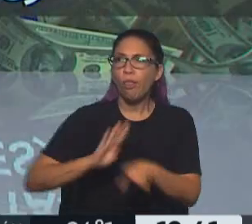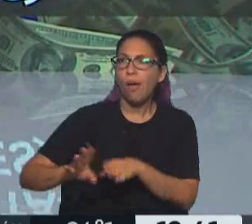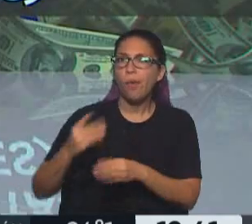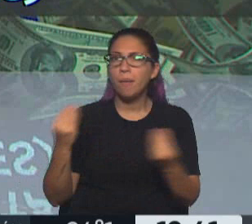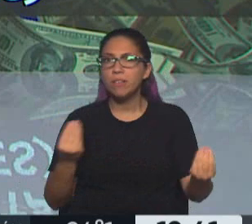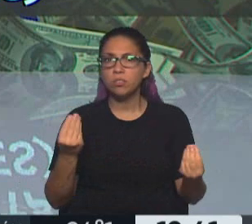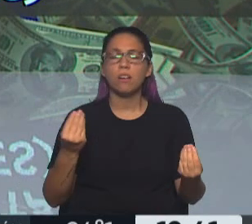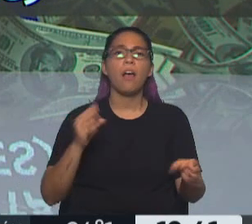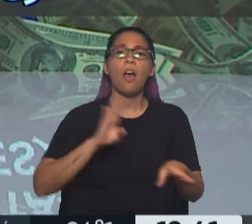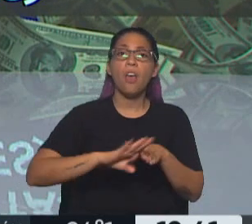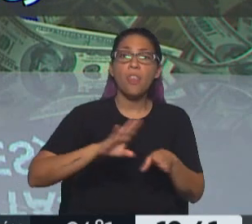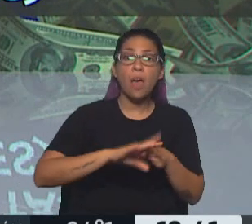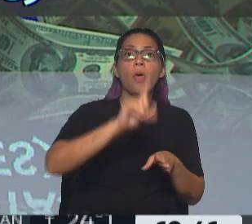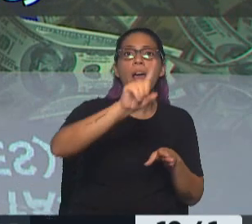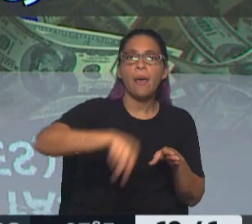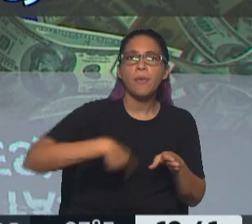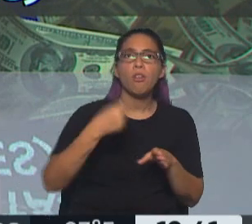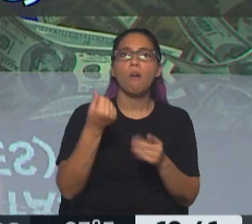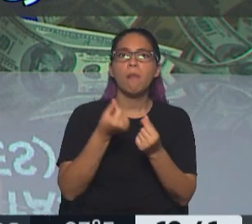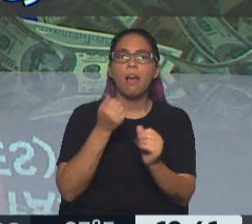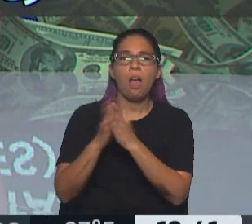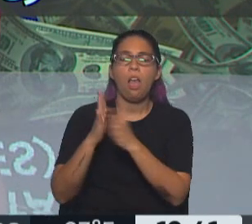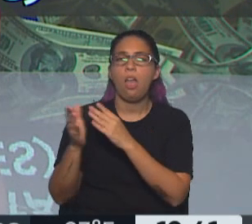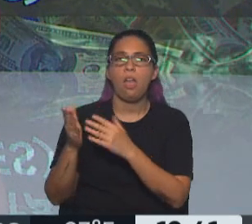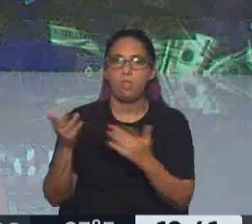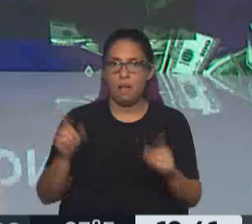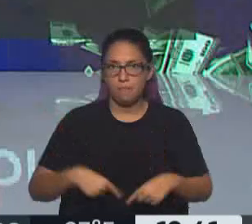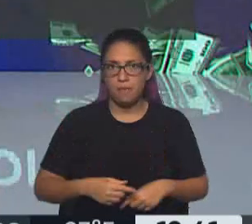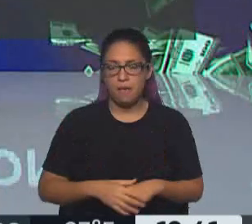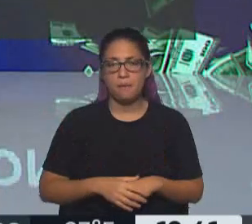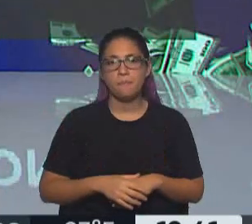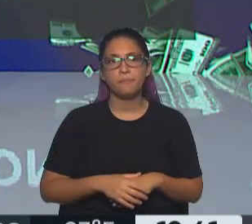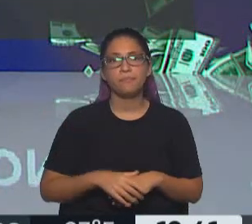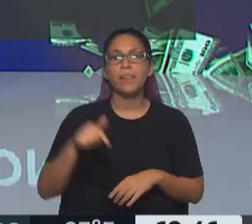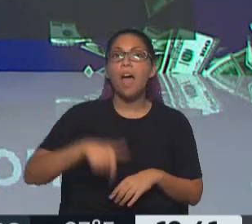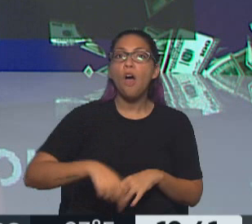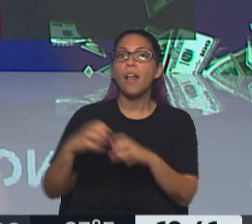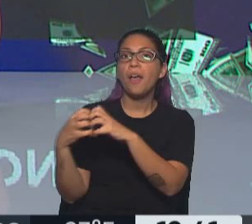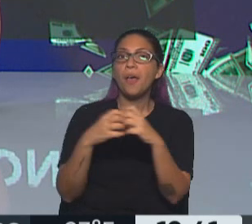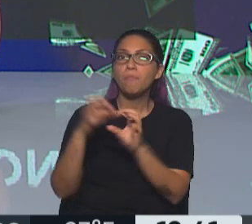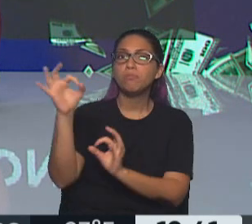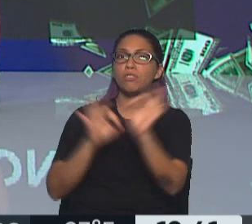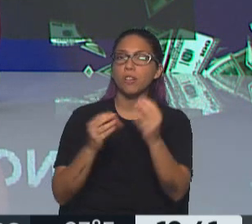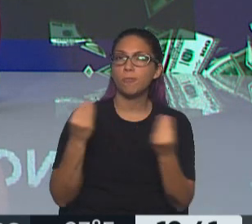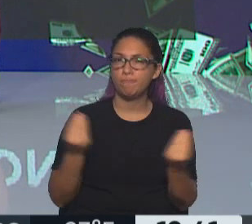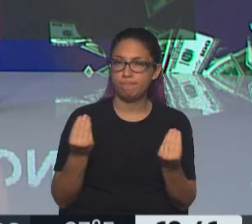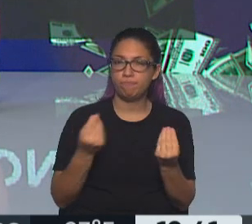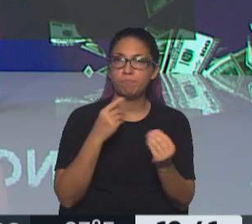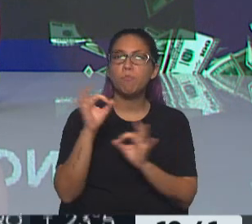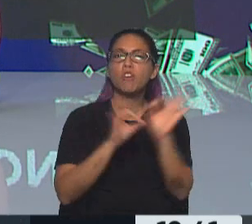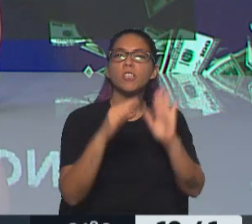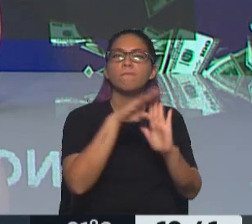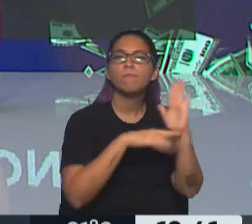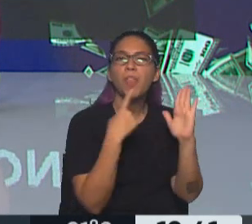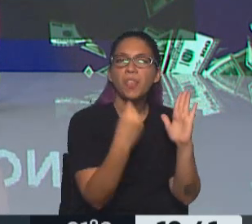deuda financió la formación de activos externos. Y ahora sí, nos acercamos a la discusión del proyecto. ¿El proyecto qué dice?